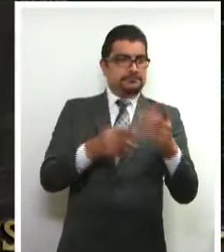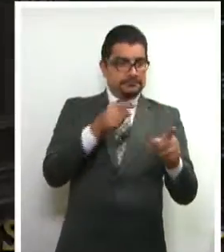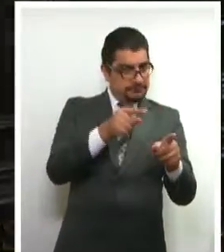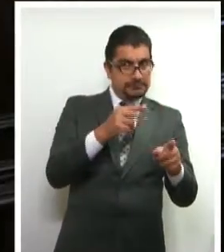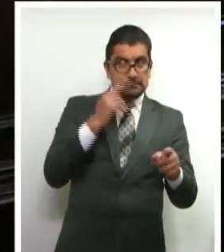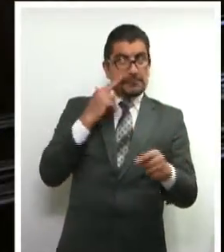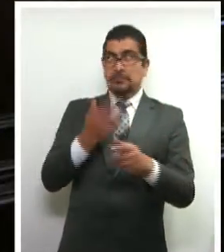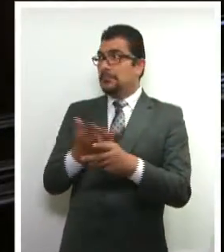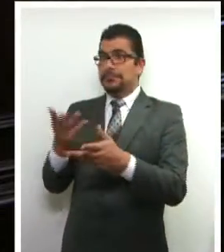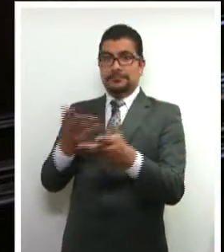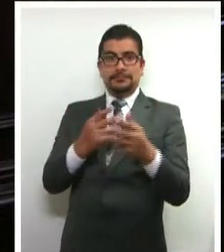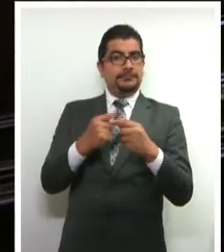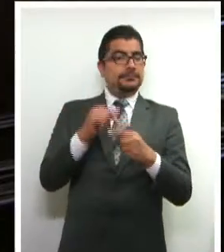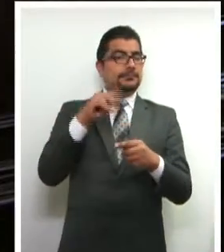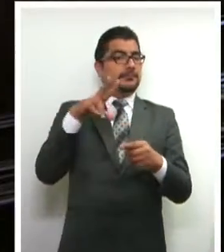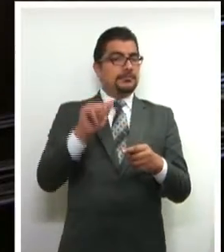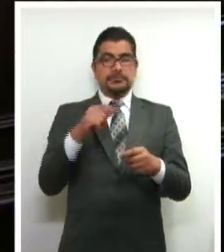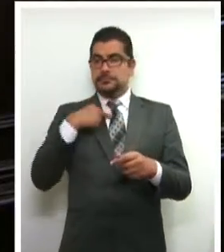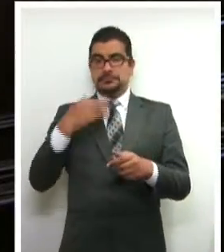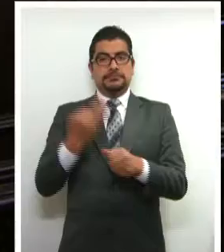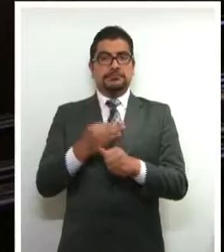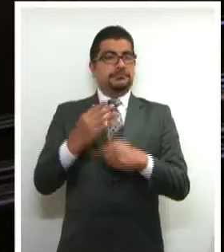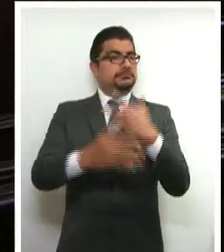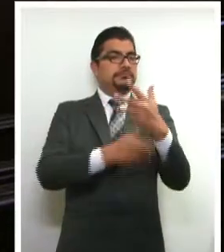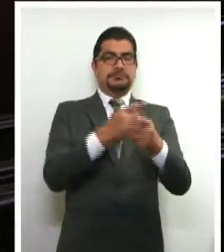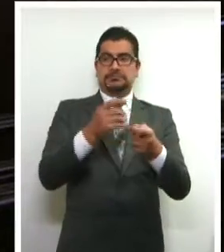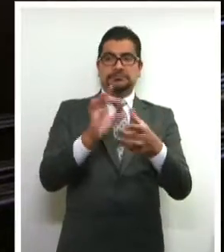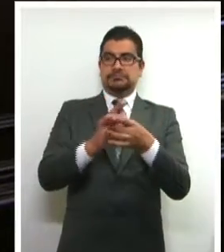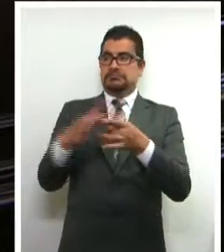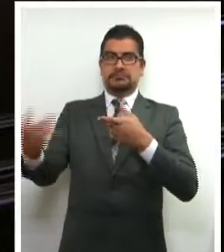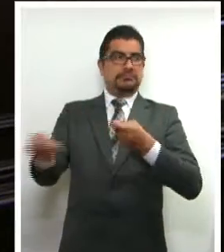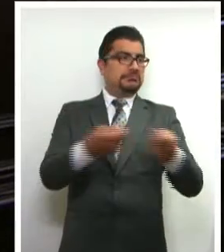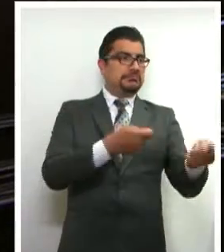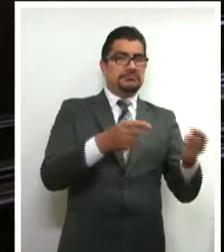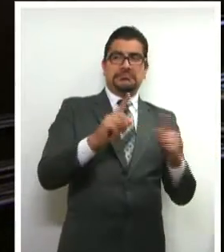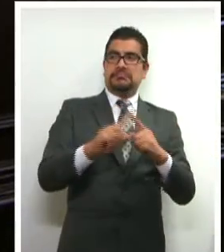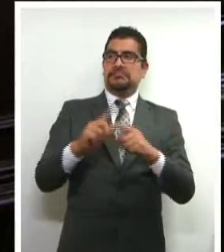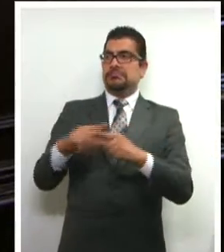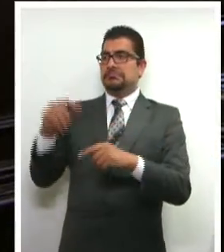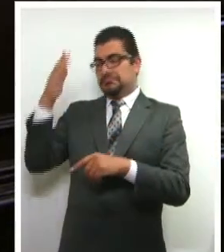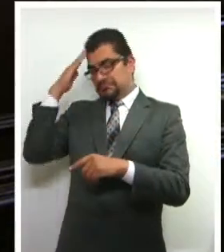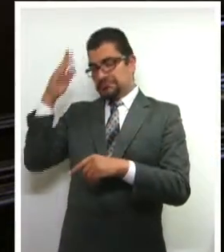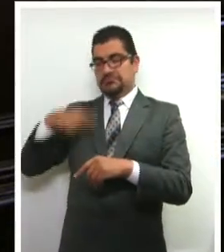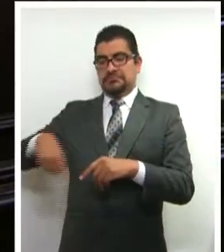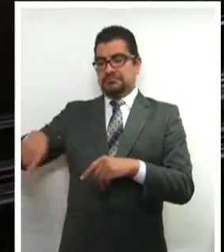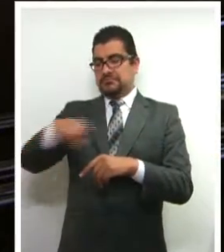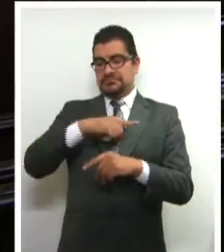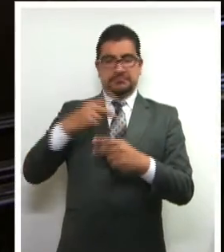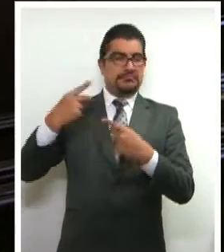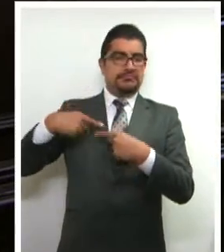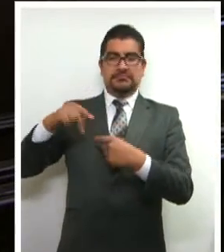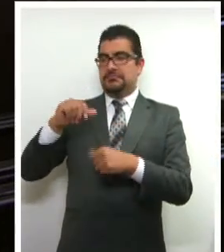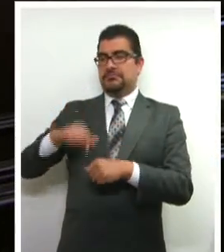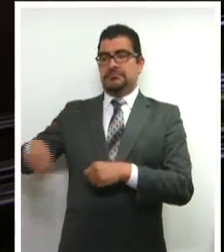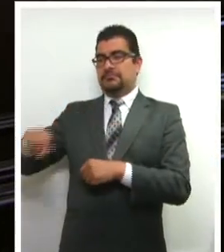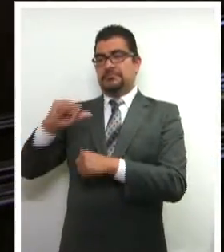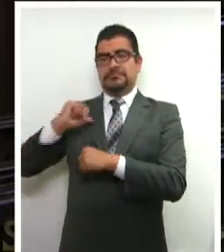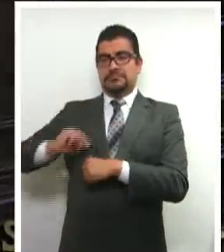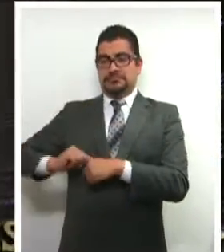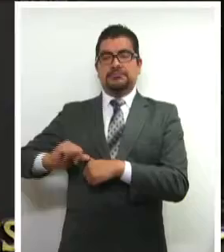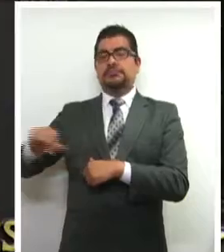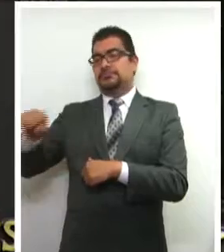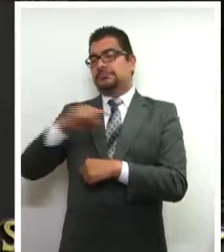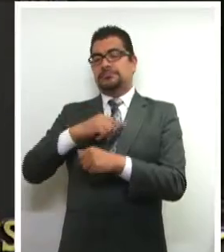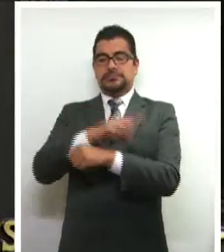la existencia del INVEA ha propiciado una gran descoordinación con las autoridades delegacionales. Es por ello que